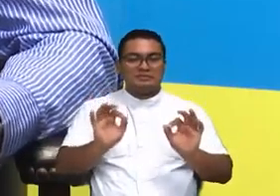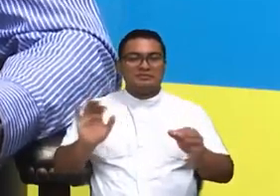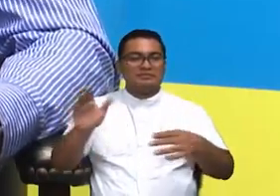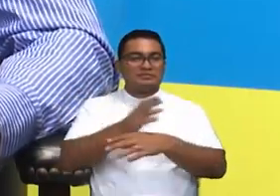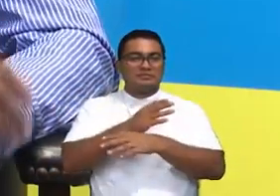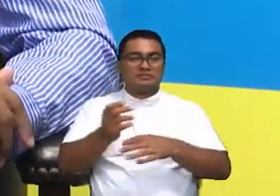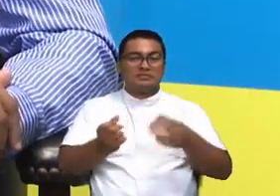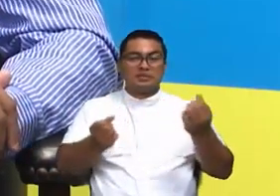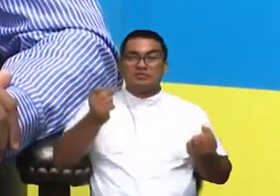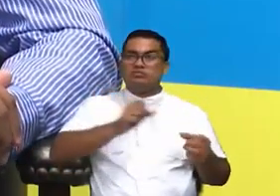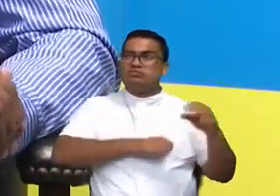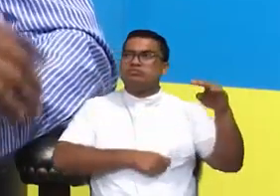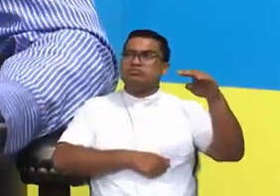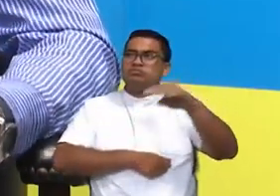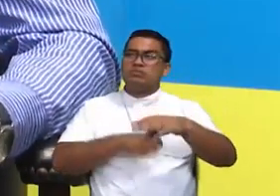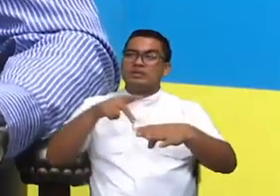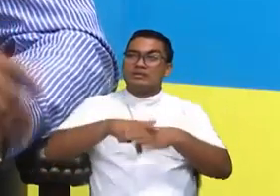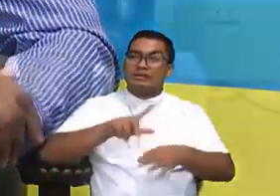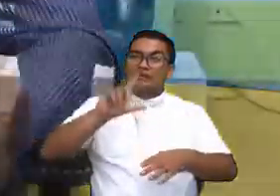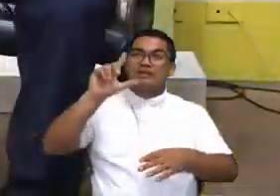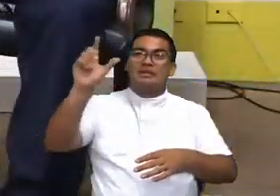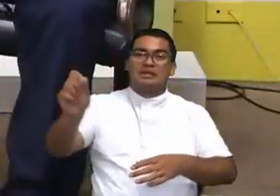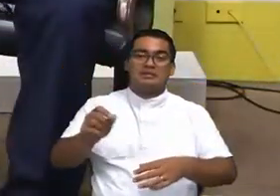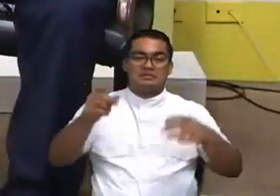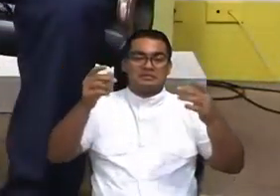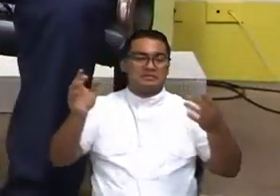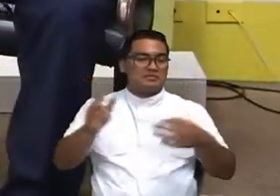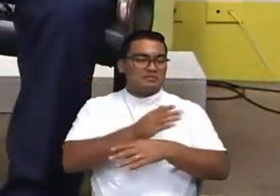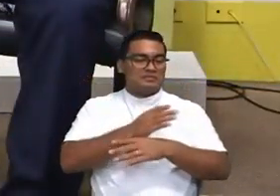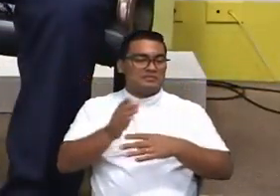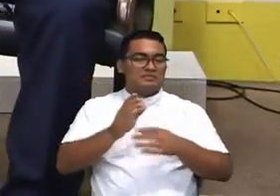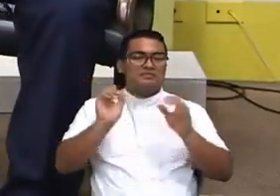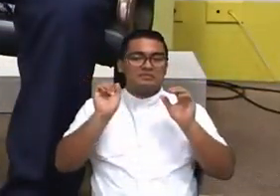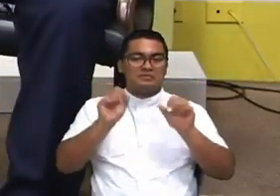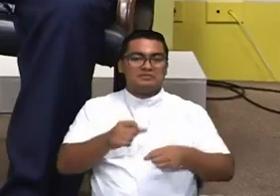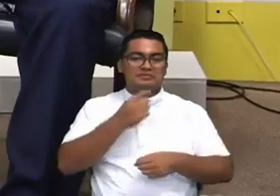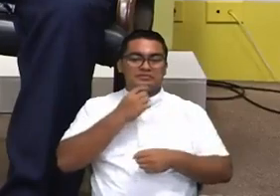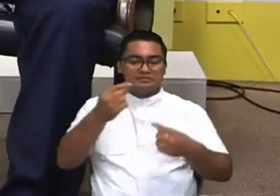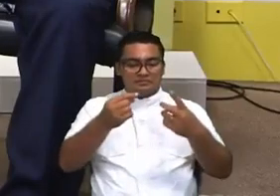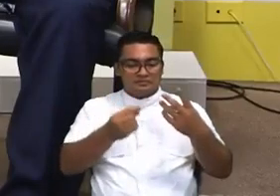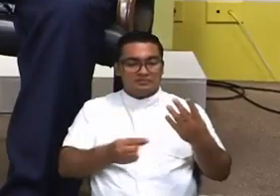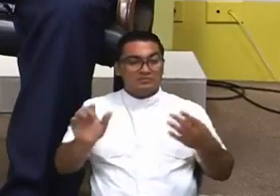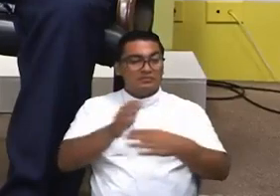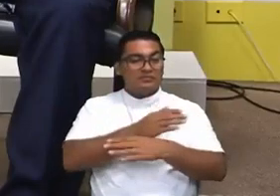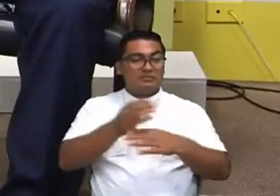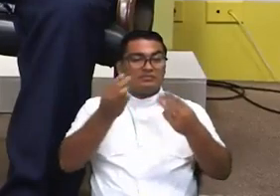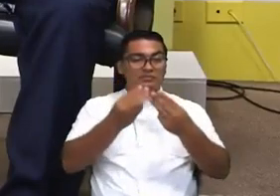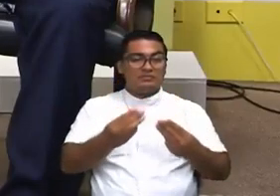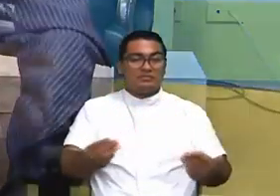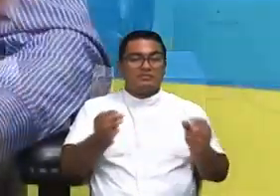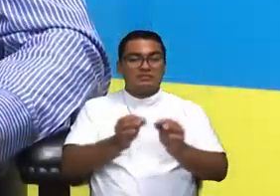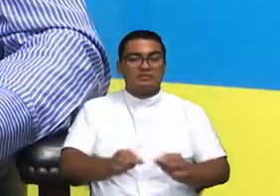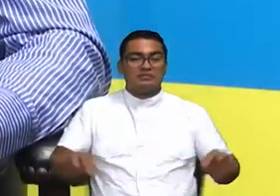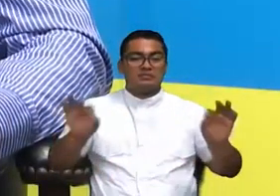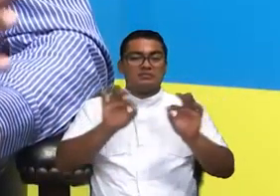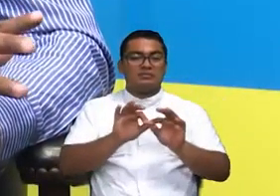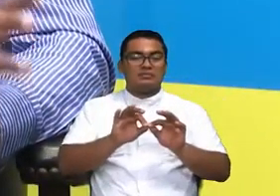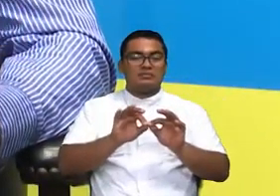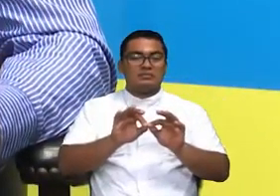móviles, contamos con tomógrafo, resonancia magnética, en fin, varios equipos que forman parte